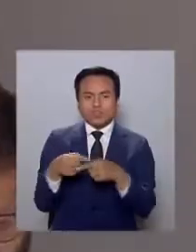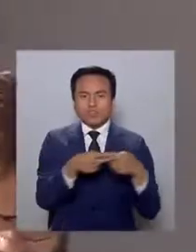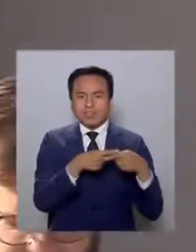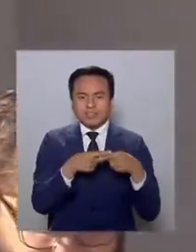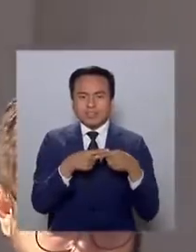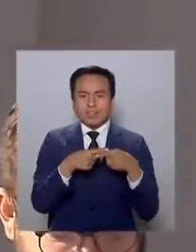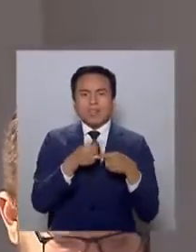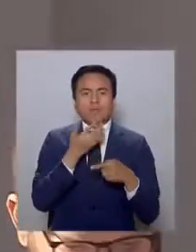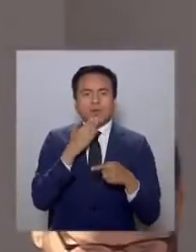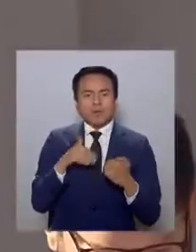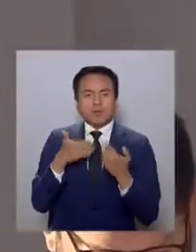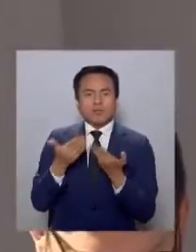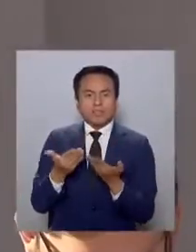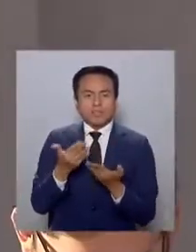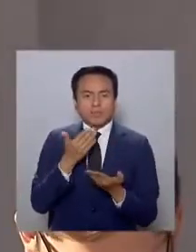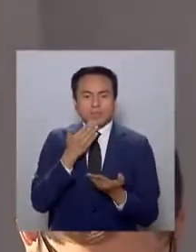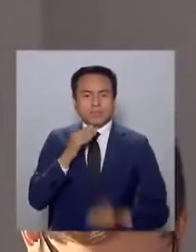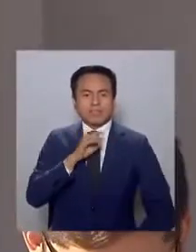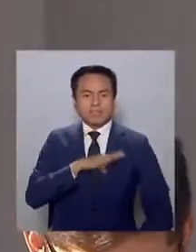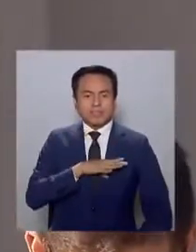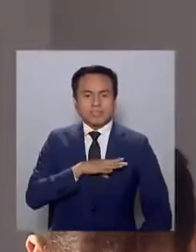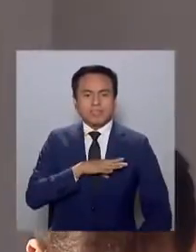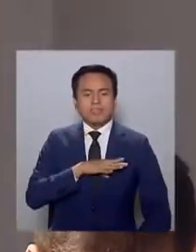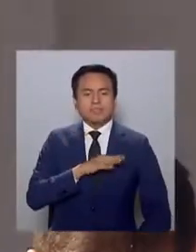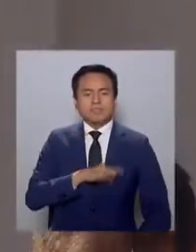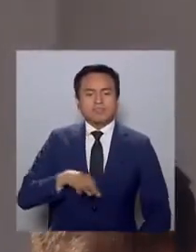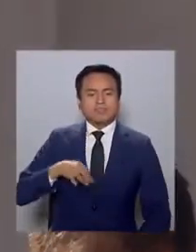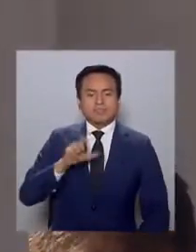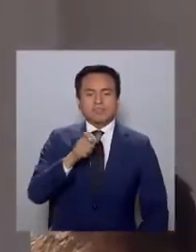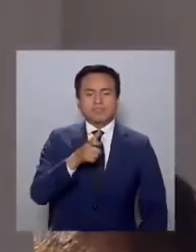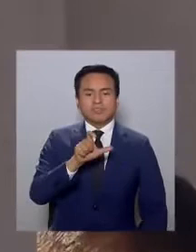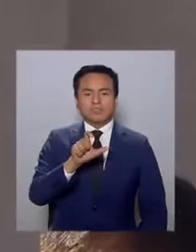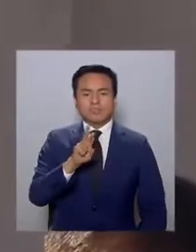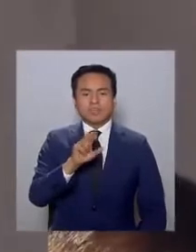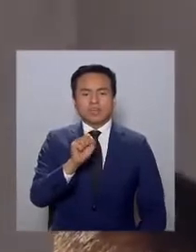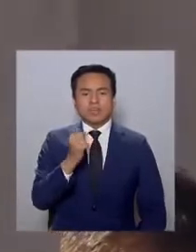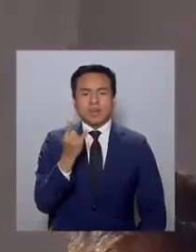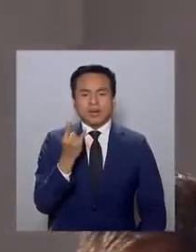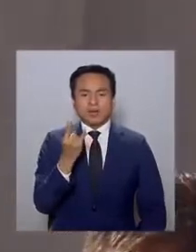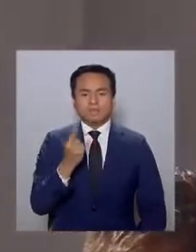Social. Lo mejor para usted y para Chile, ministro Grau.